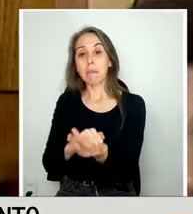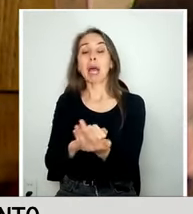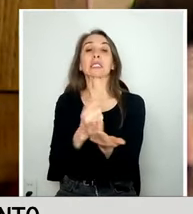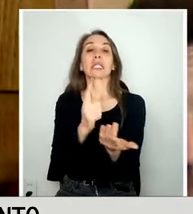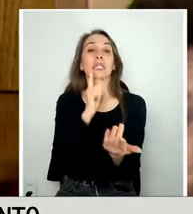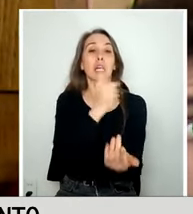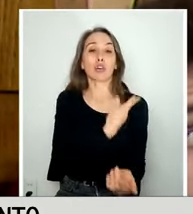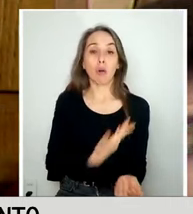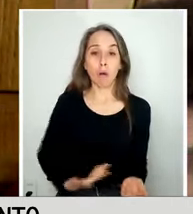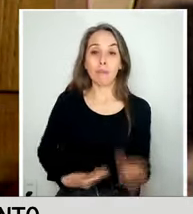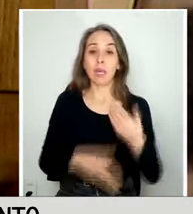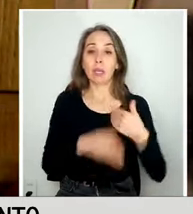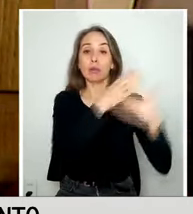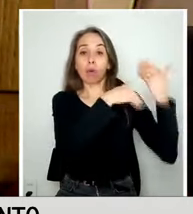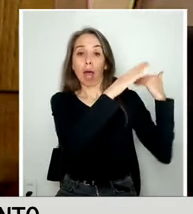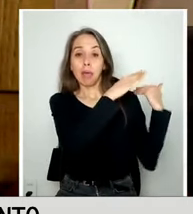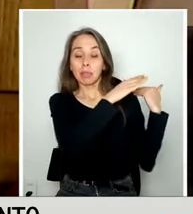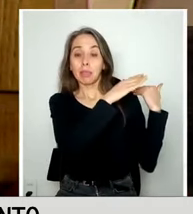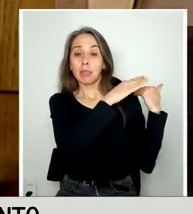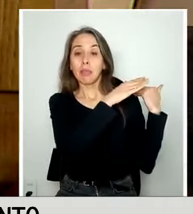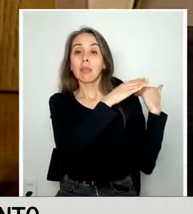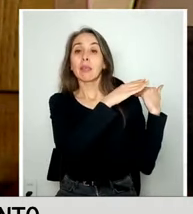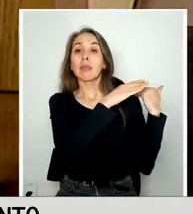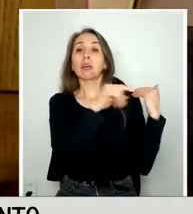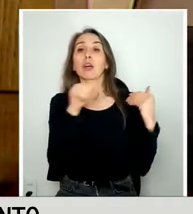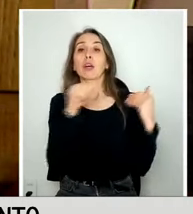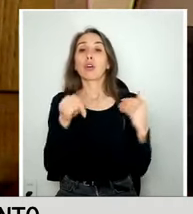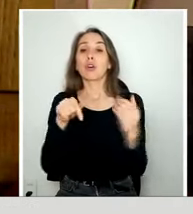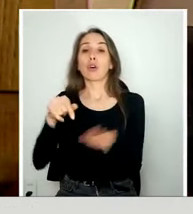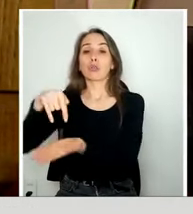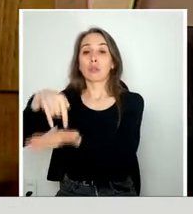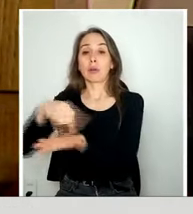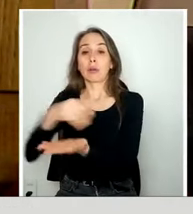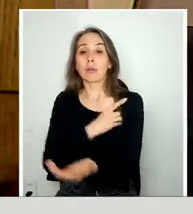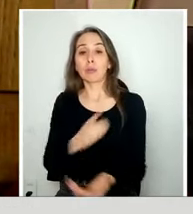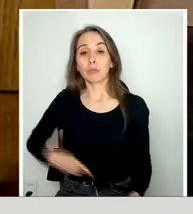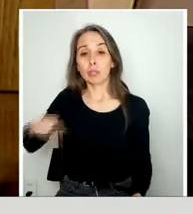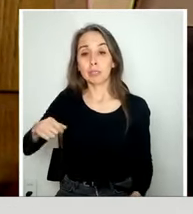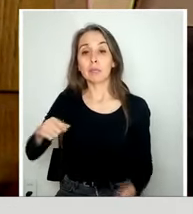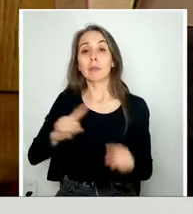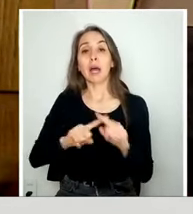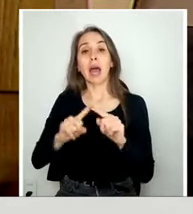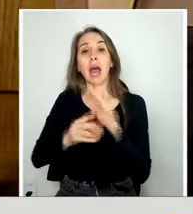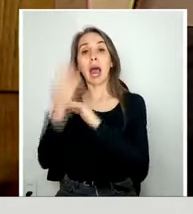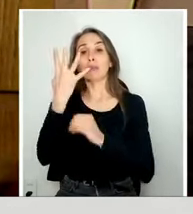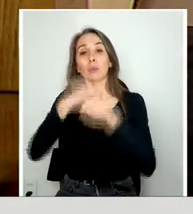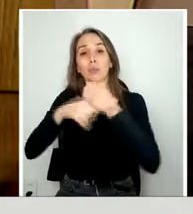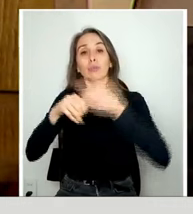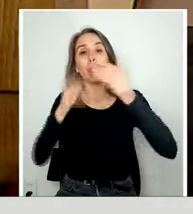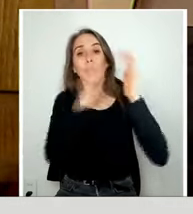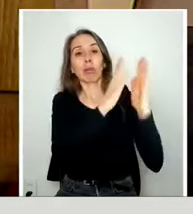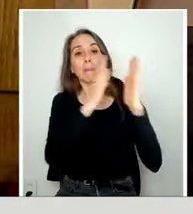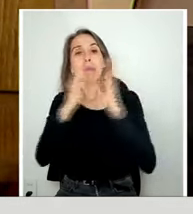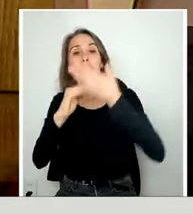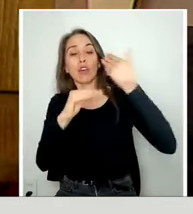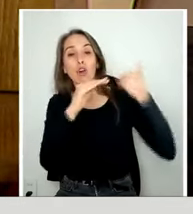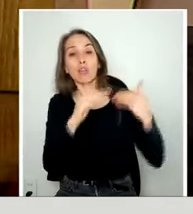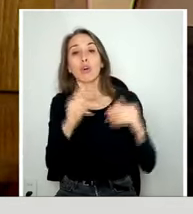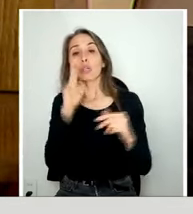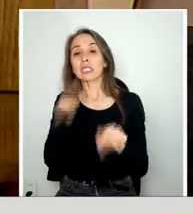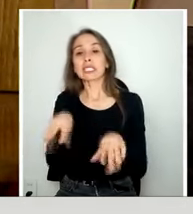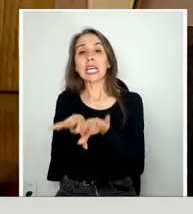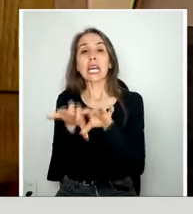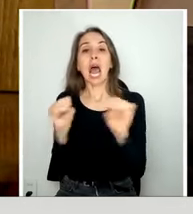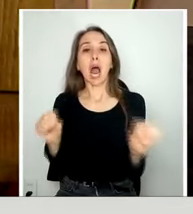diversos gobiernos con este Congreso Nacional en distintas legislaturas de llegada a un acuerdo que nos permita